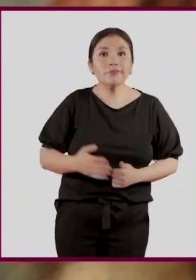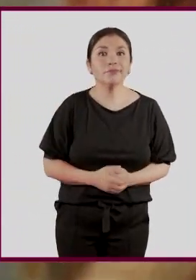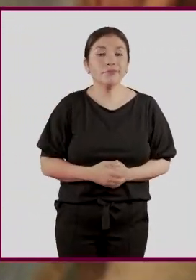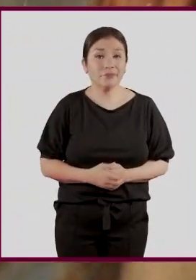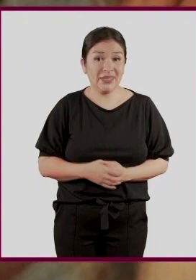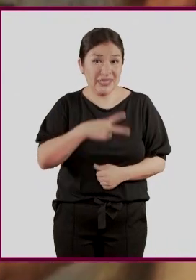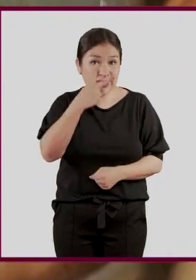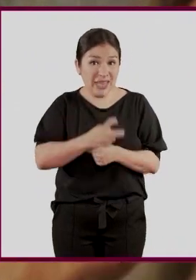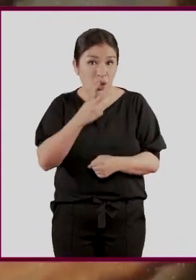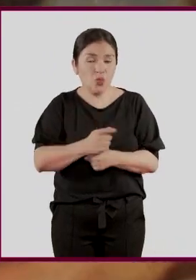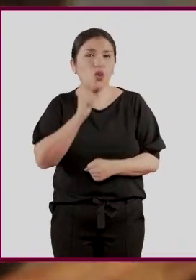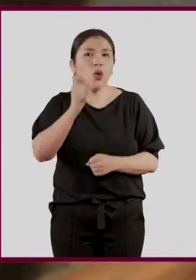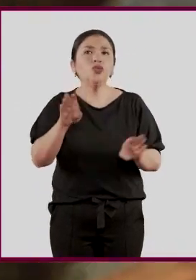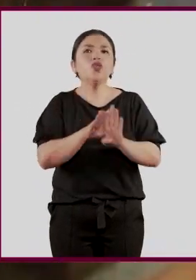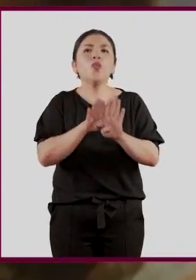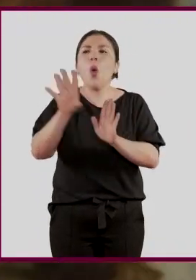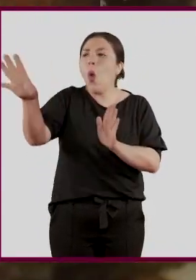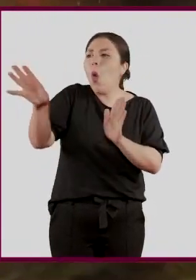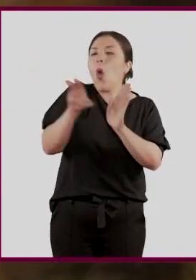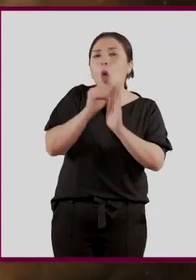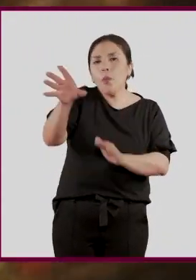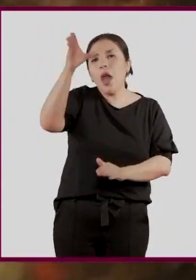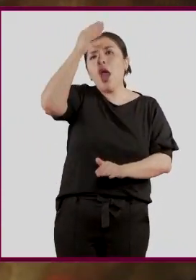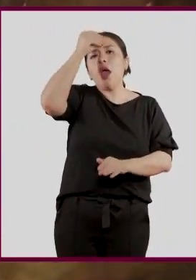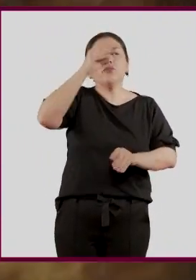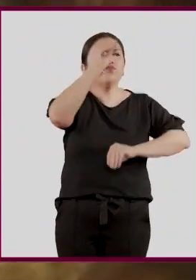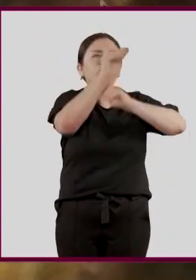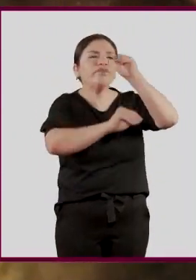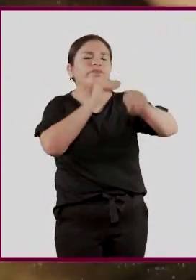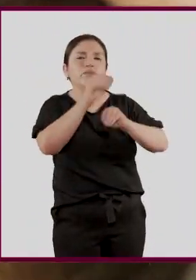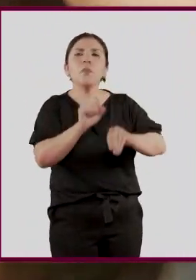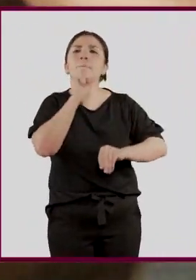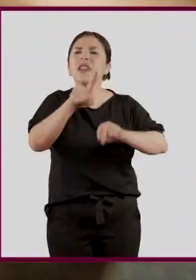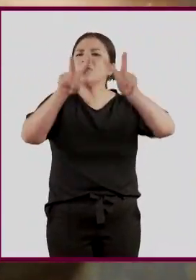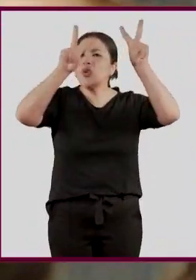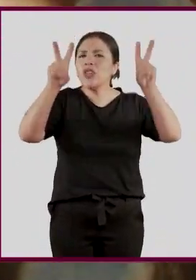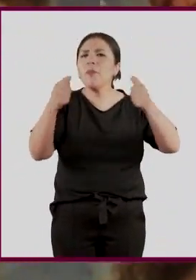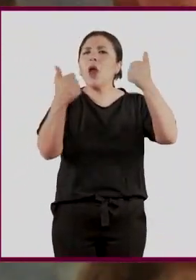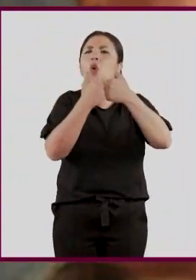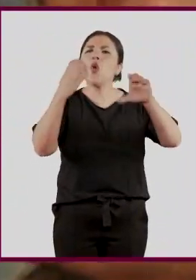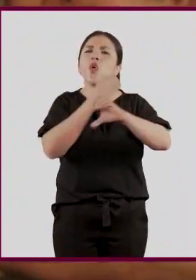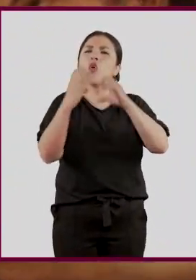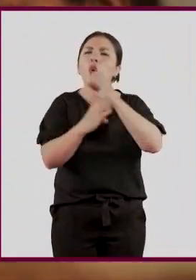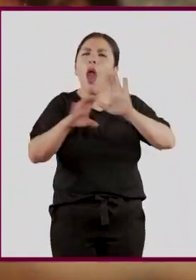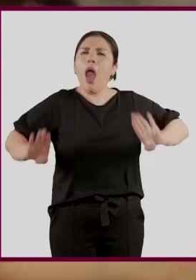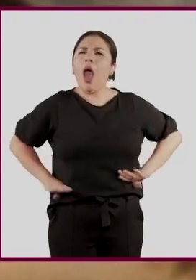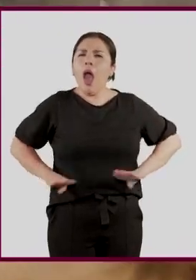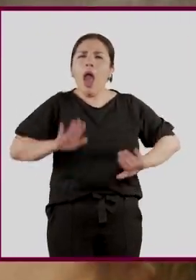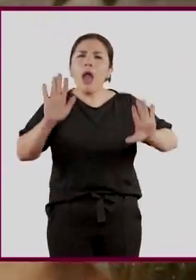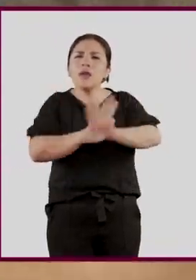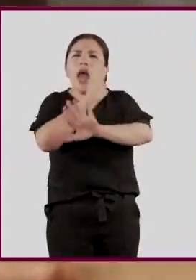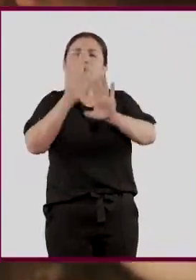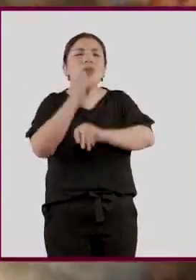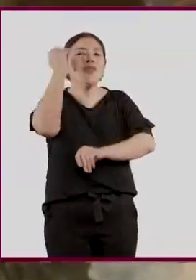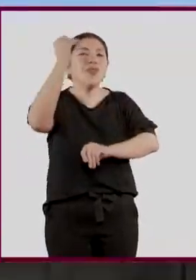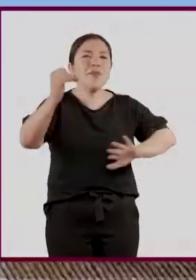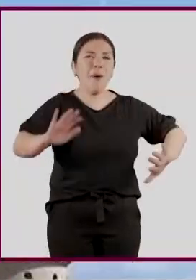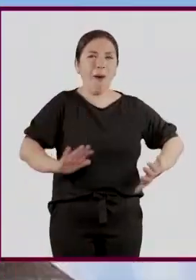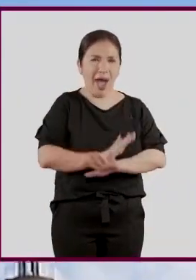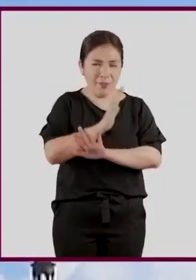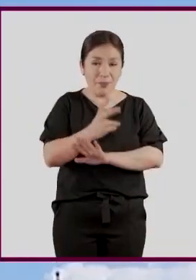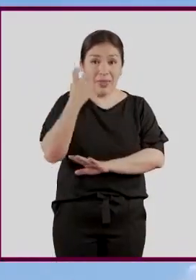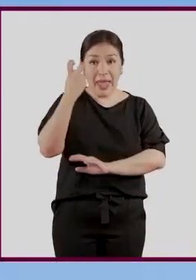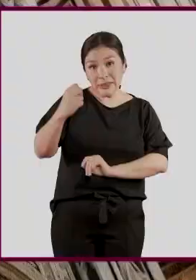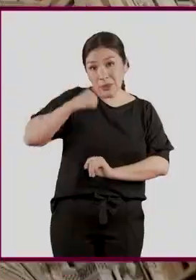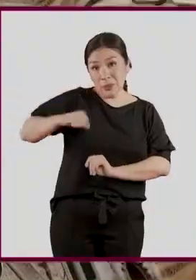El segundo es solo una reinterpretación del mismo motivo, con elementos ajustados a la estética del momento. En